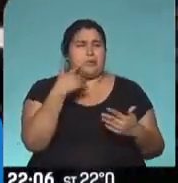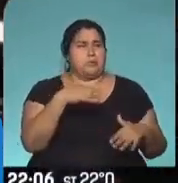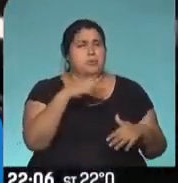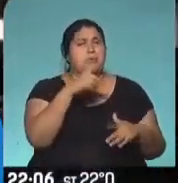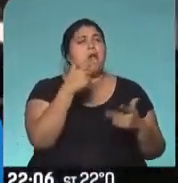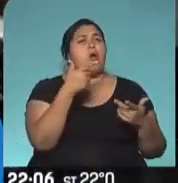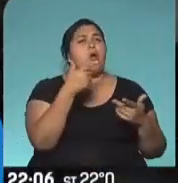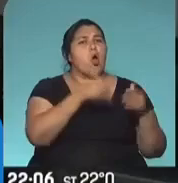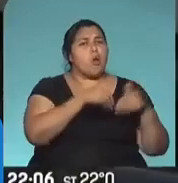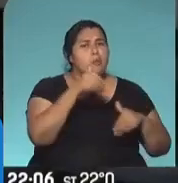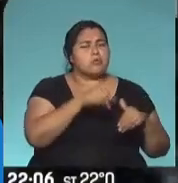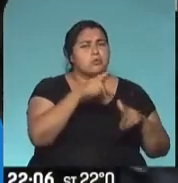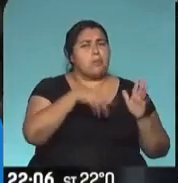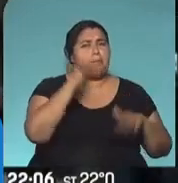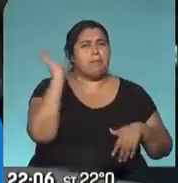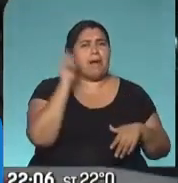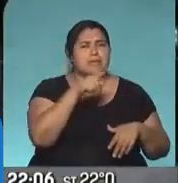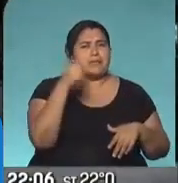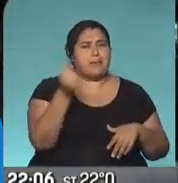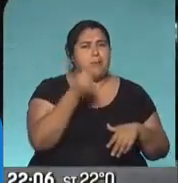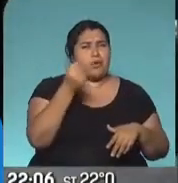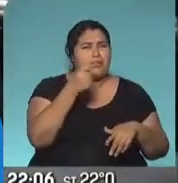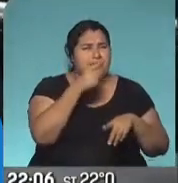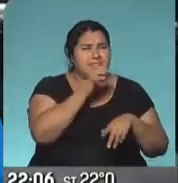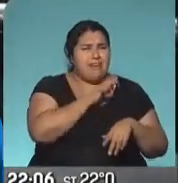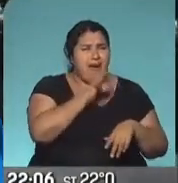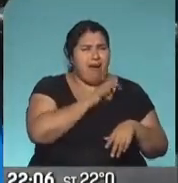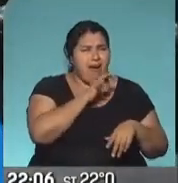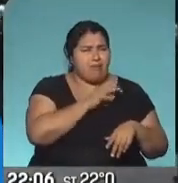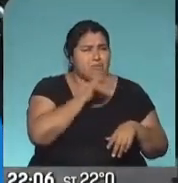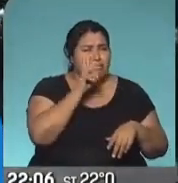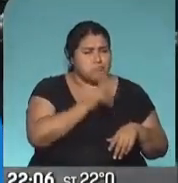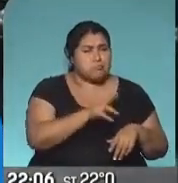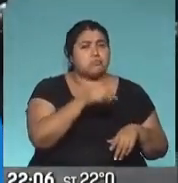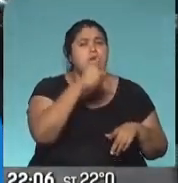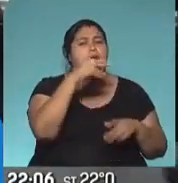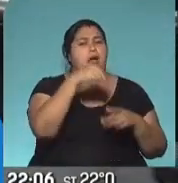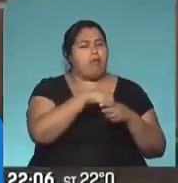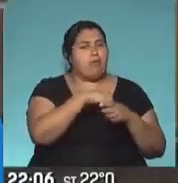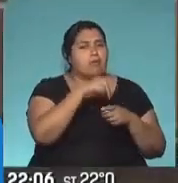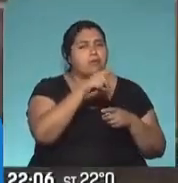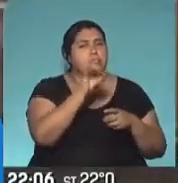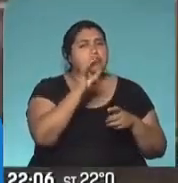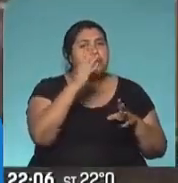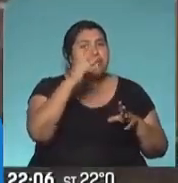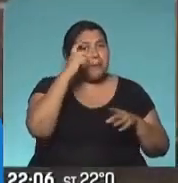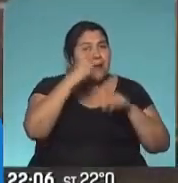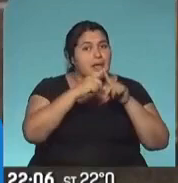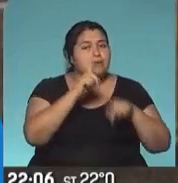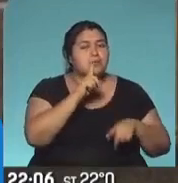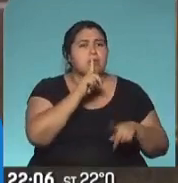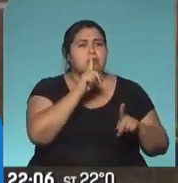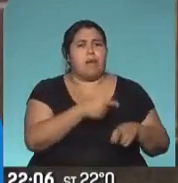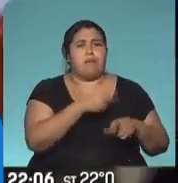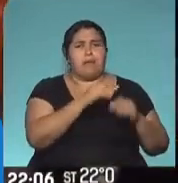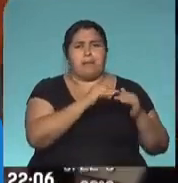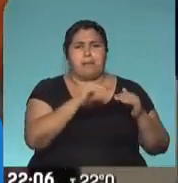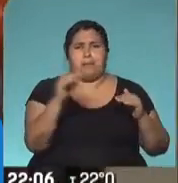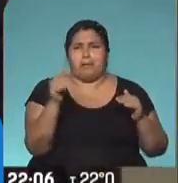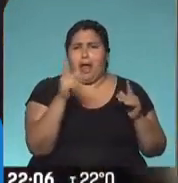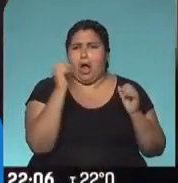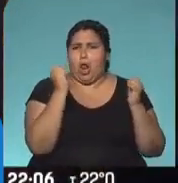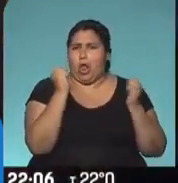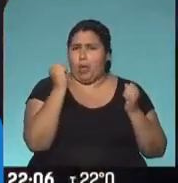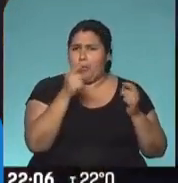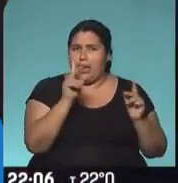se convirtieron en los más importantes de las últimas décadas, un referéndum encubierto no solo del Brexit, sino del estancamiento de la economía, los